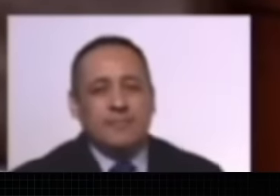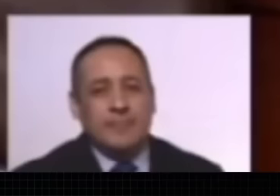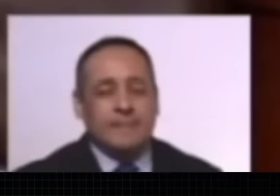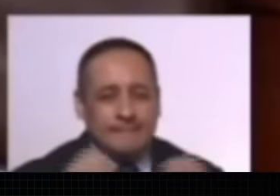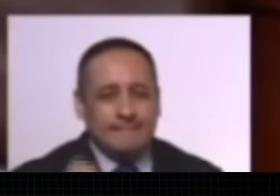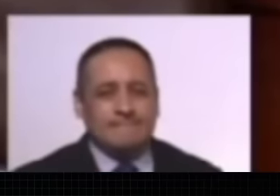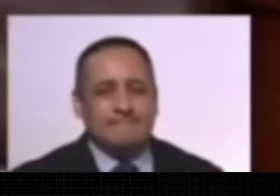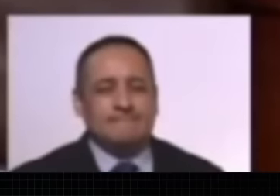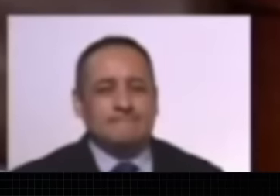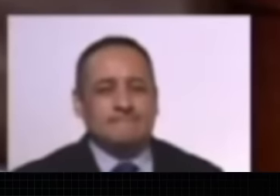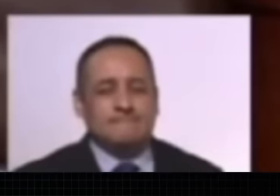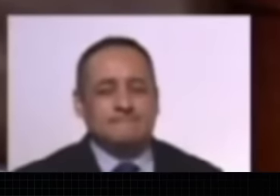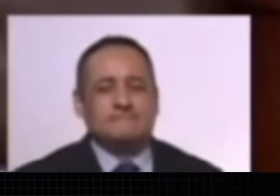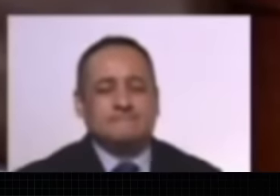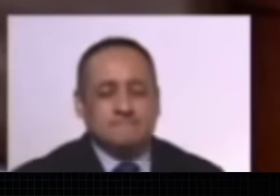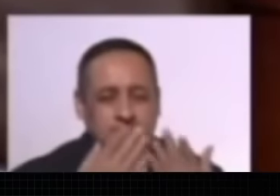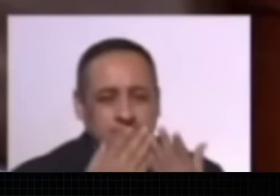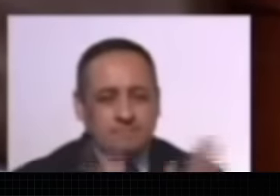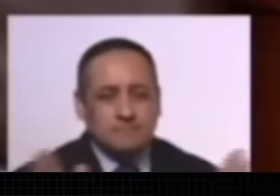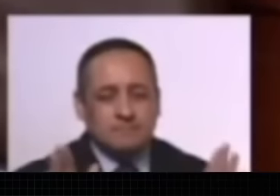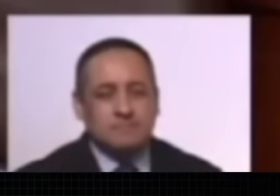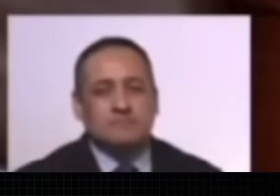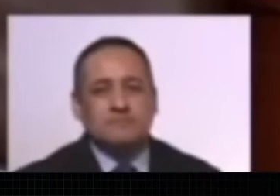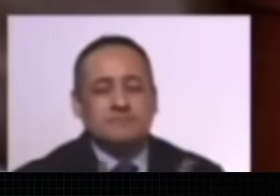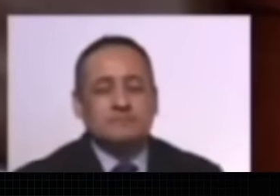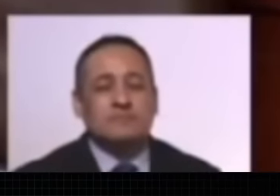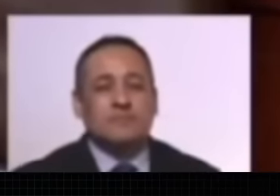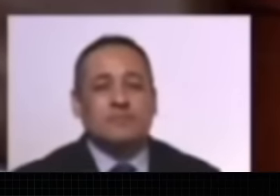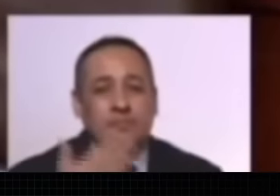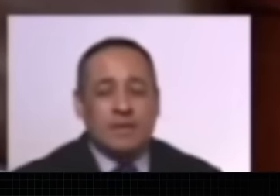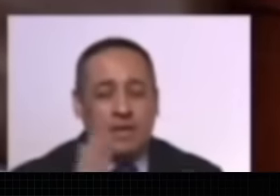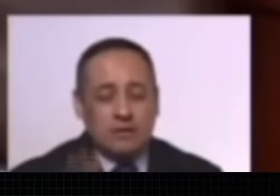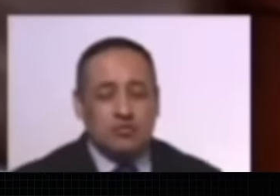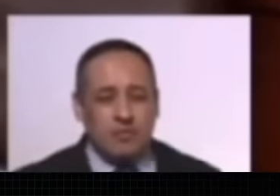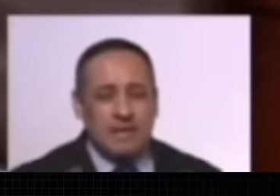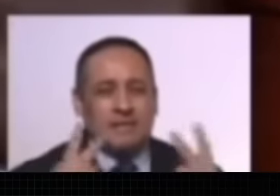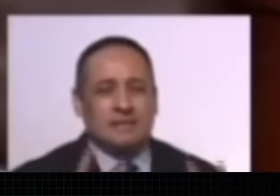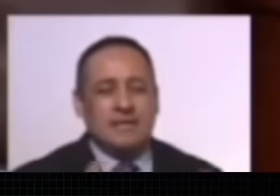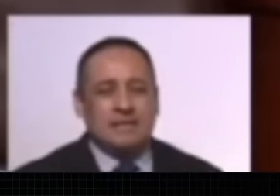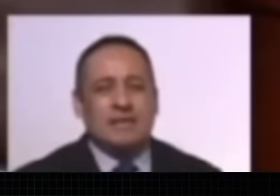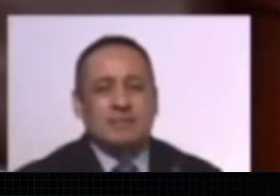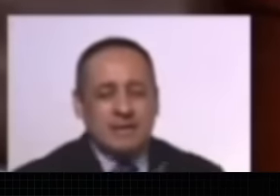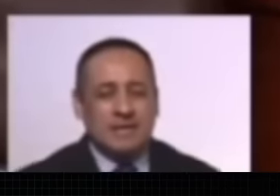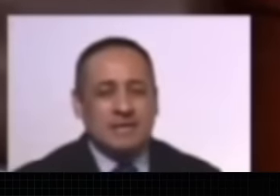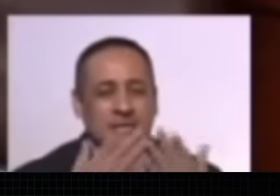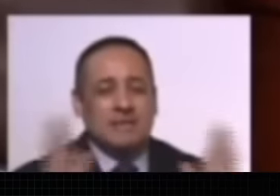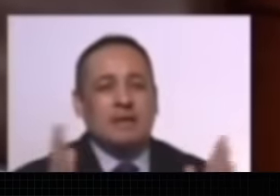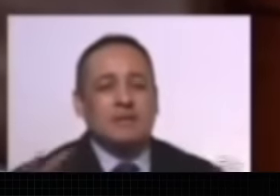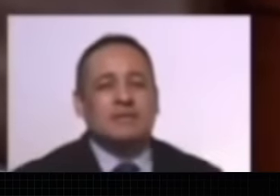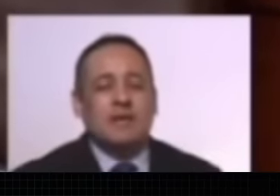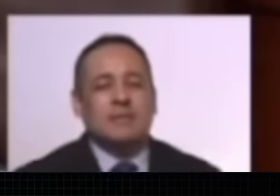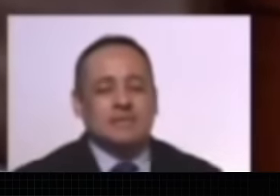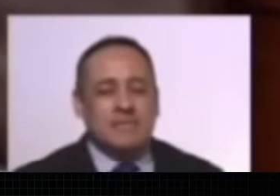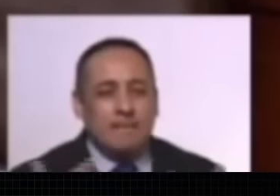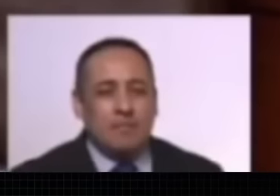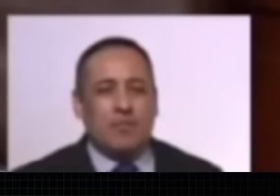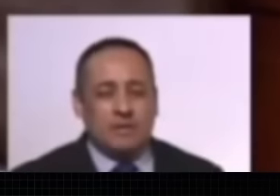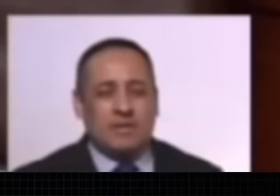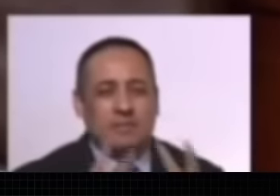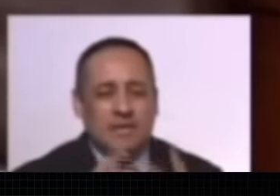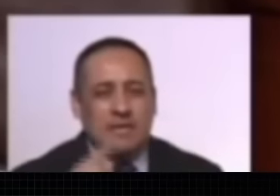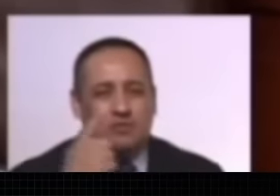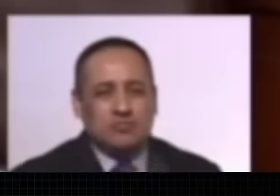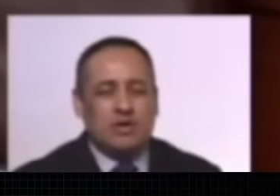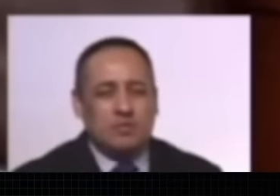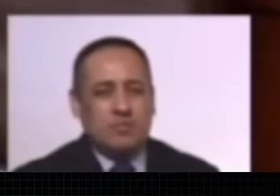bien. Abrió la puerta y gracias a su valentía es que se abre la puerta y se puede